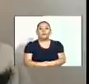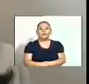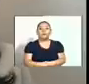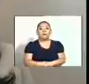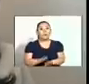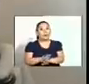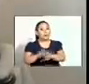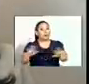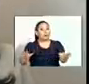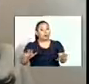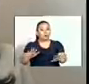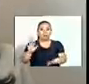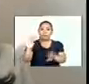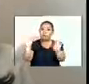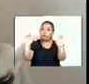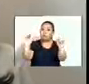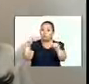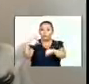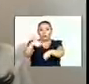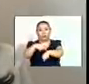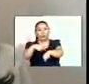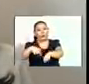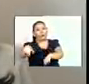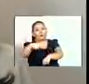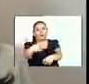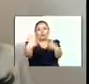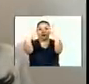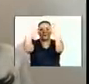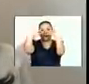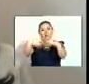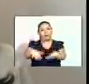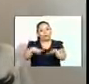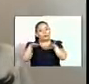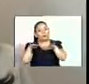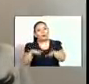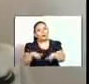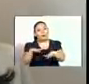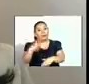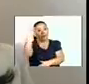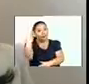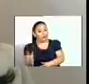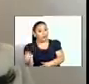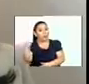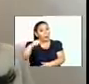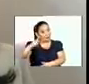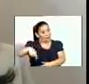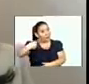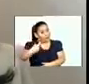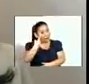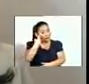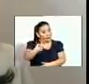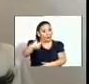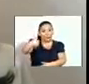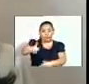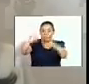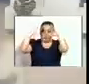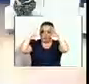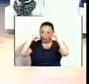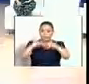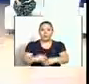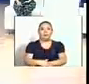Ha llegado el momento de despedirnos, muchísimas gracias por habernos acompañado este día, nos vemos mañana. Buenas noches.